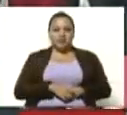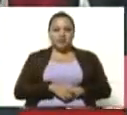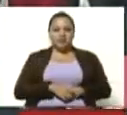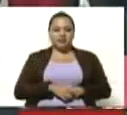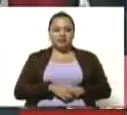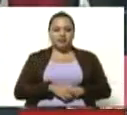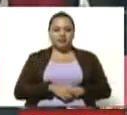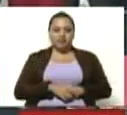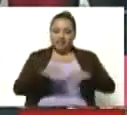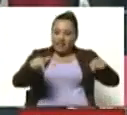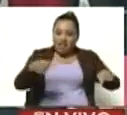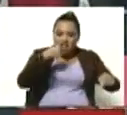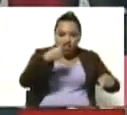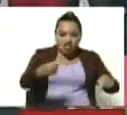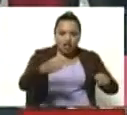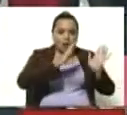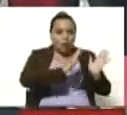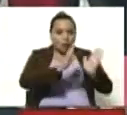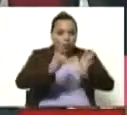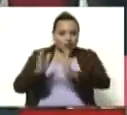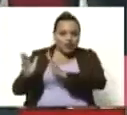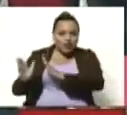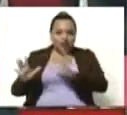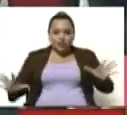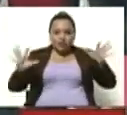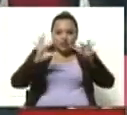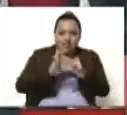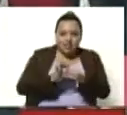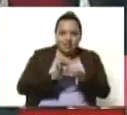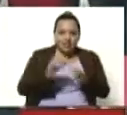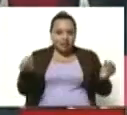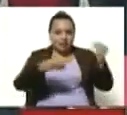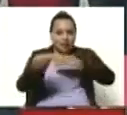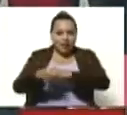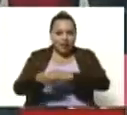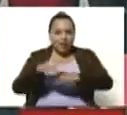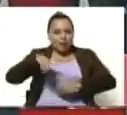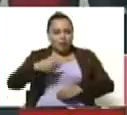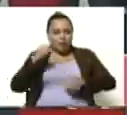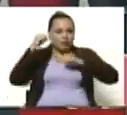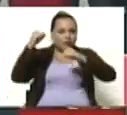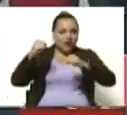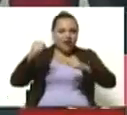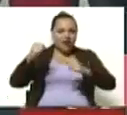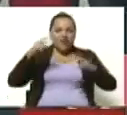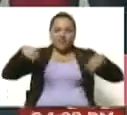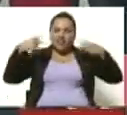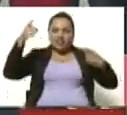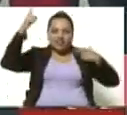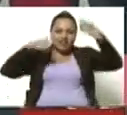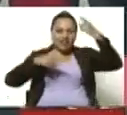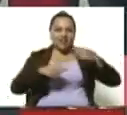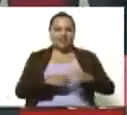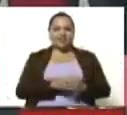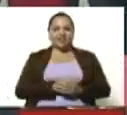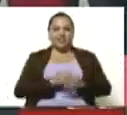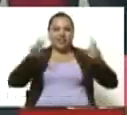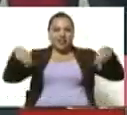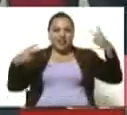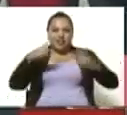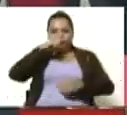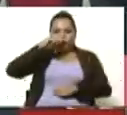aquí lo dice organizar unir su mal para triunfar viva Chávez que vive